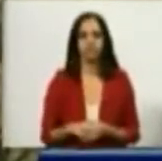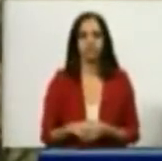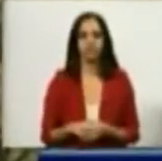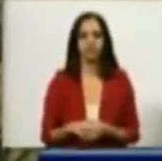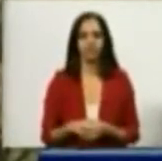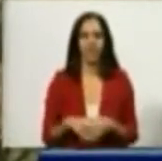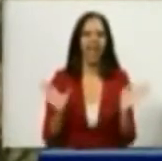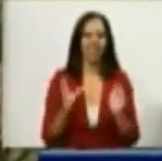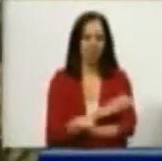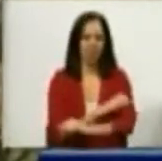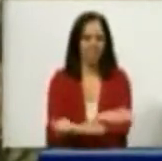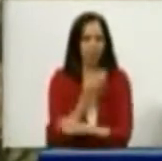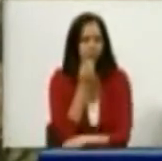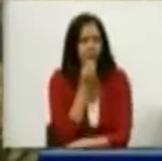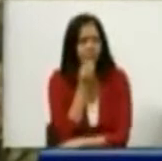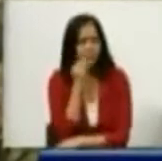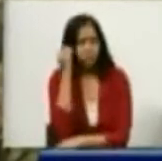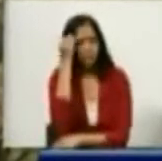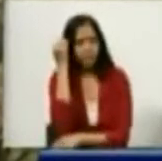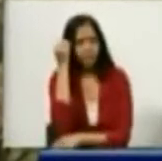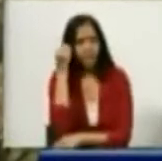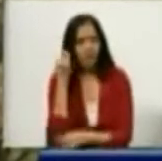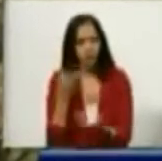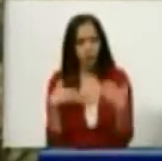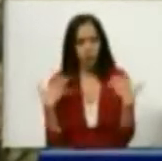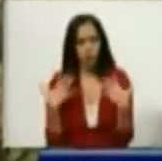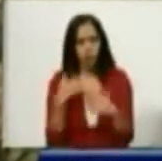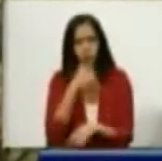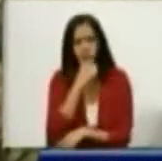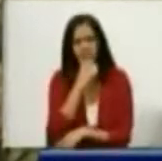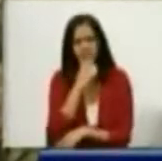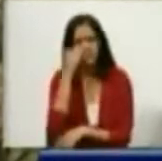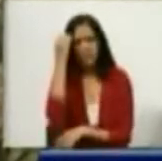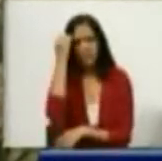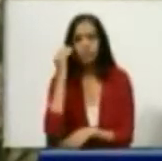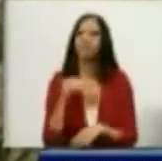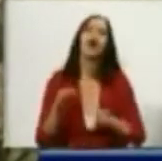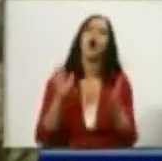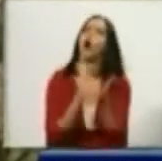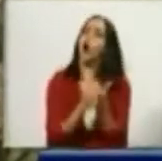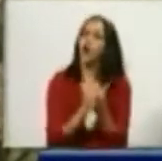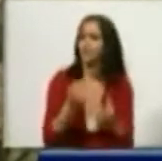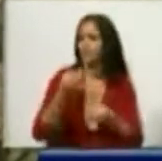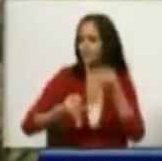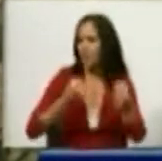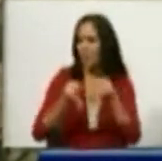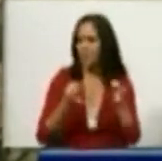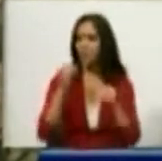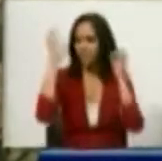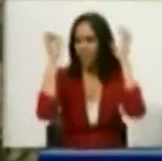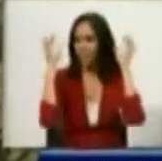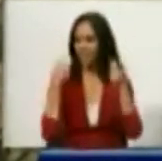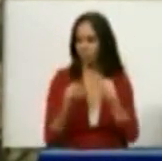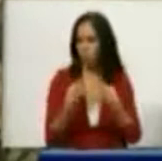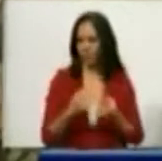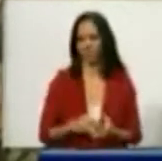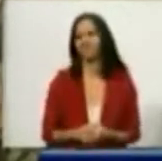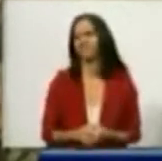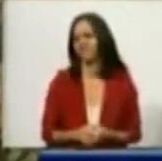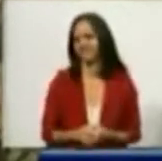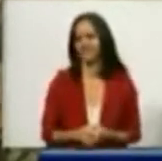escuela Dios mío qué será eso un día Ay Dios mío no se preocupe que yo se lo voy a contar cuando usted inventen vainas